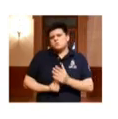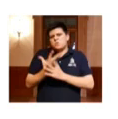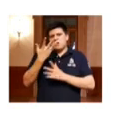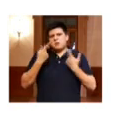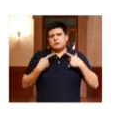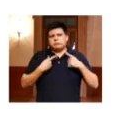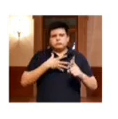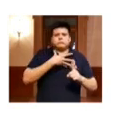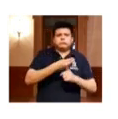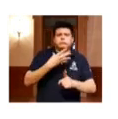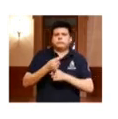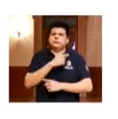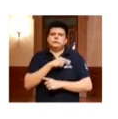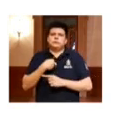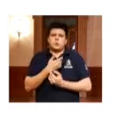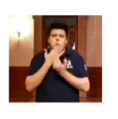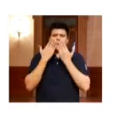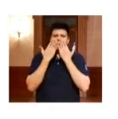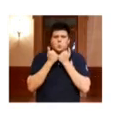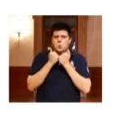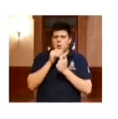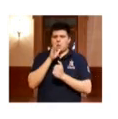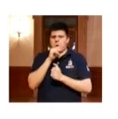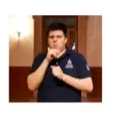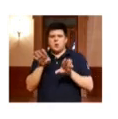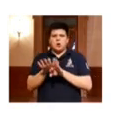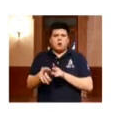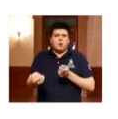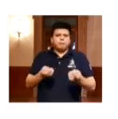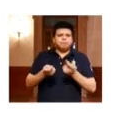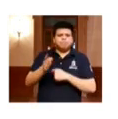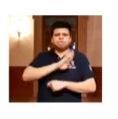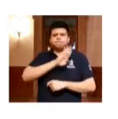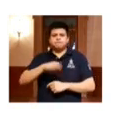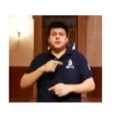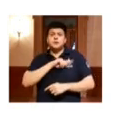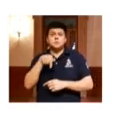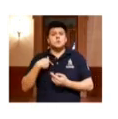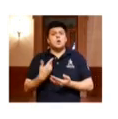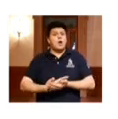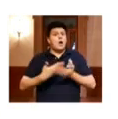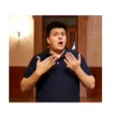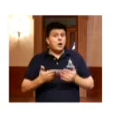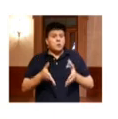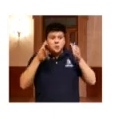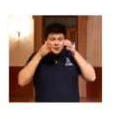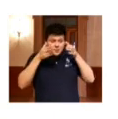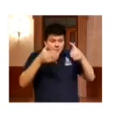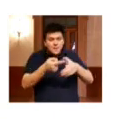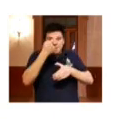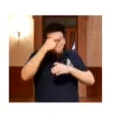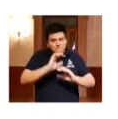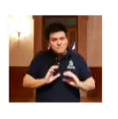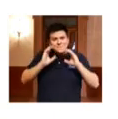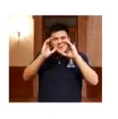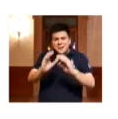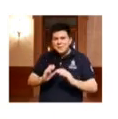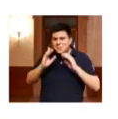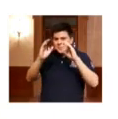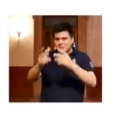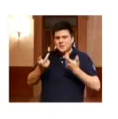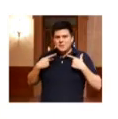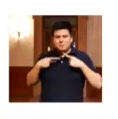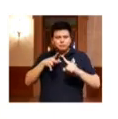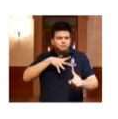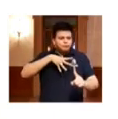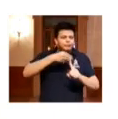tener defunciones. Por eso creo que nuestro objetivo debe estar enfocado en la prevención. Vamos a tratar de prevenir